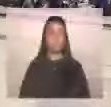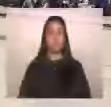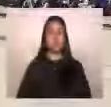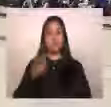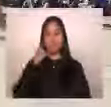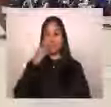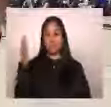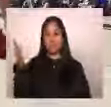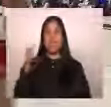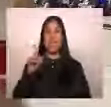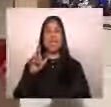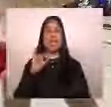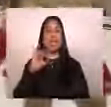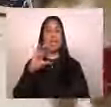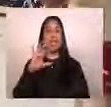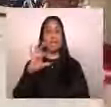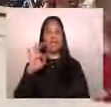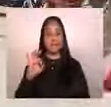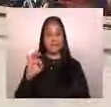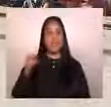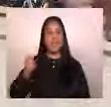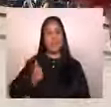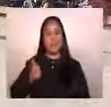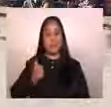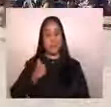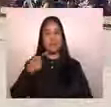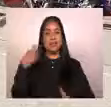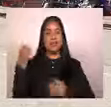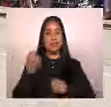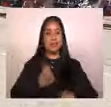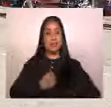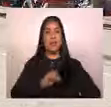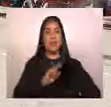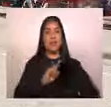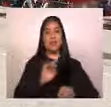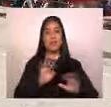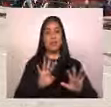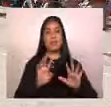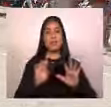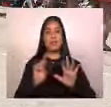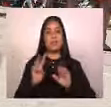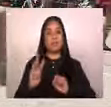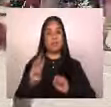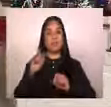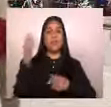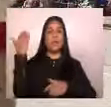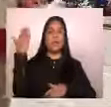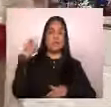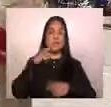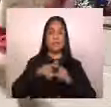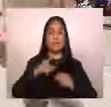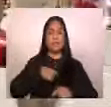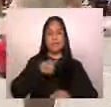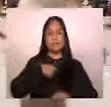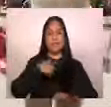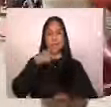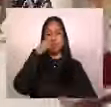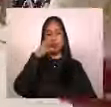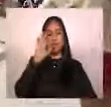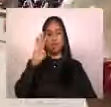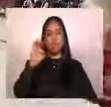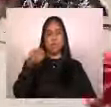Fundado en 1963 por el entonces director Enrique Tobar. Tres años después,